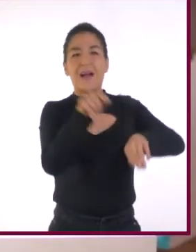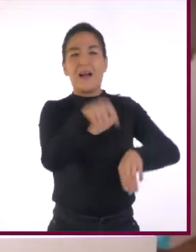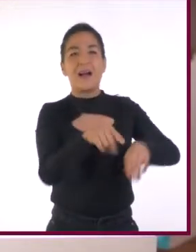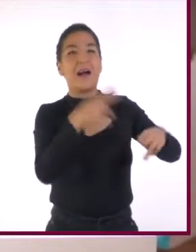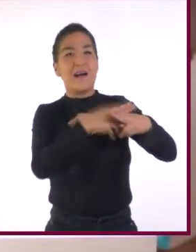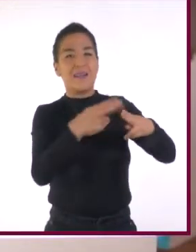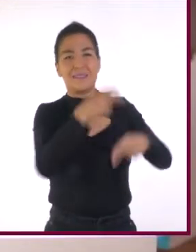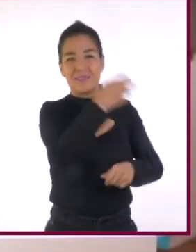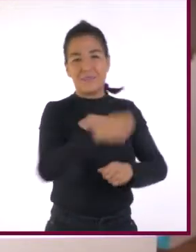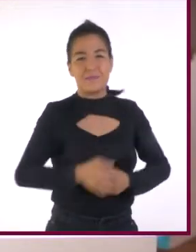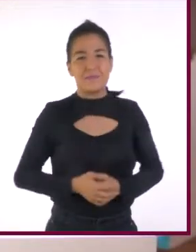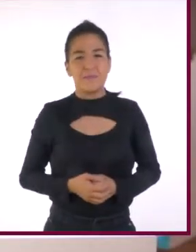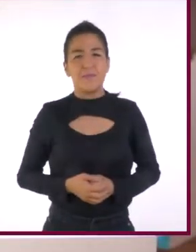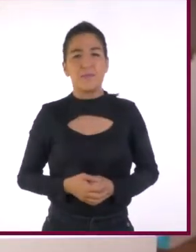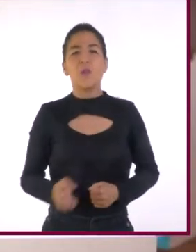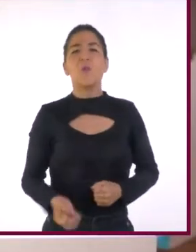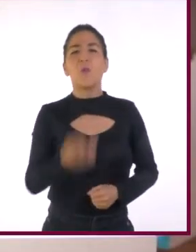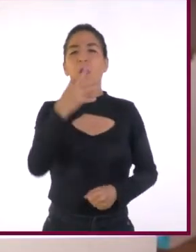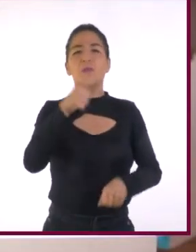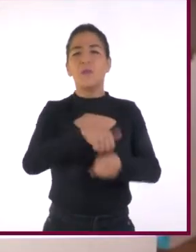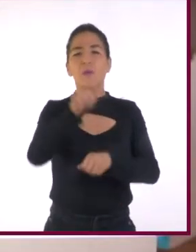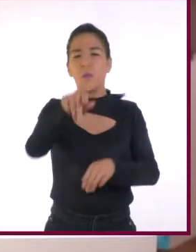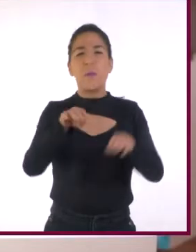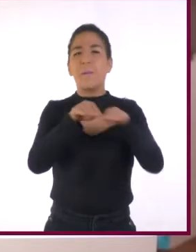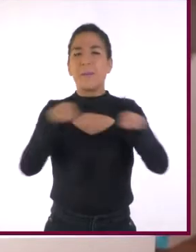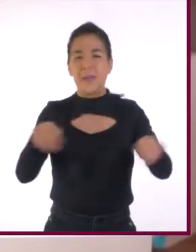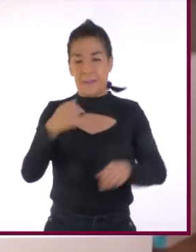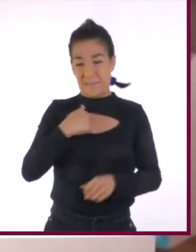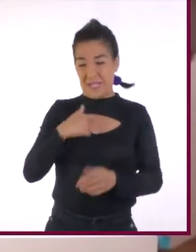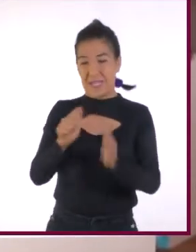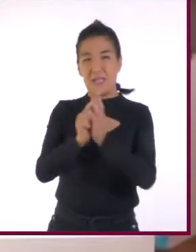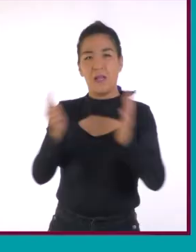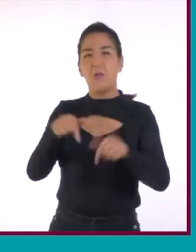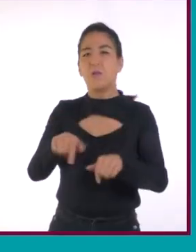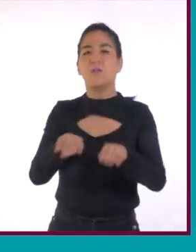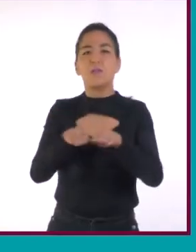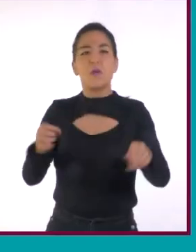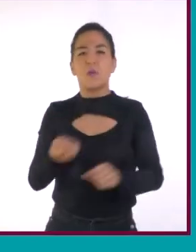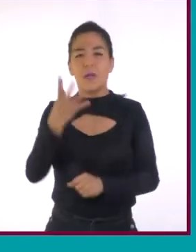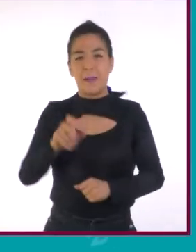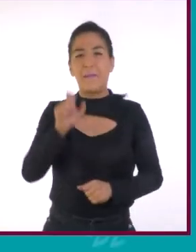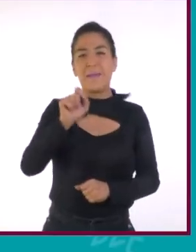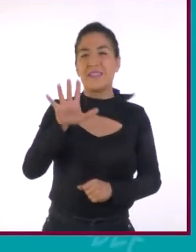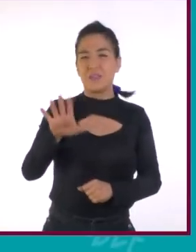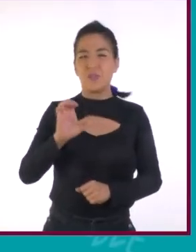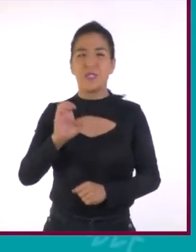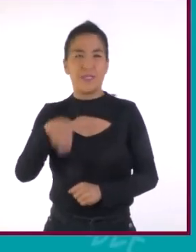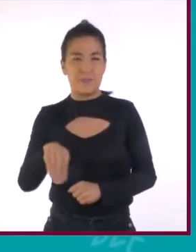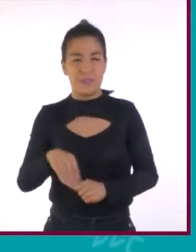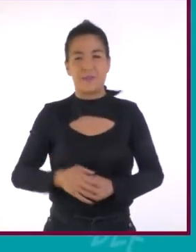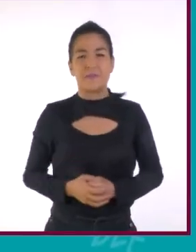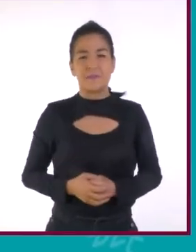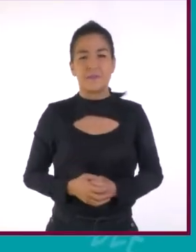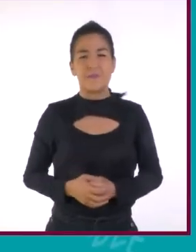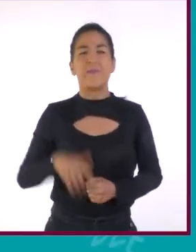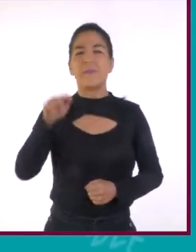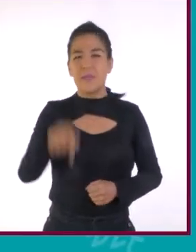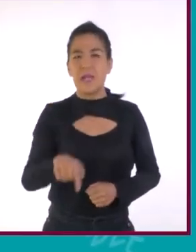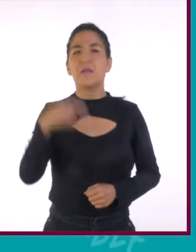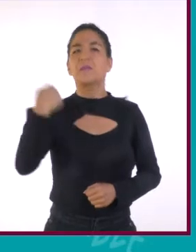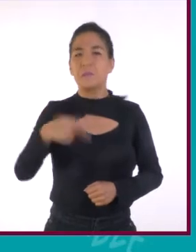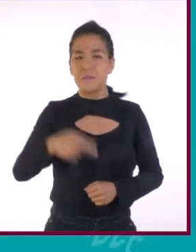forma perpendicular a esta parte. ¿Cuánto mide la base de tu libro? Mi libro tiene una longitud en su base de 25